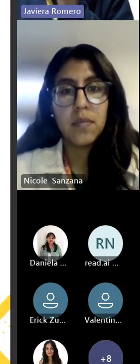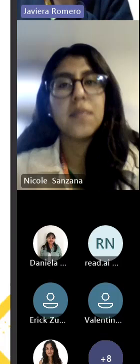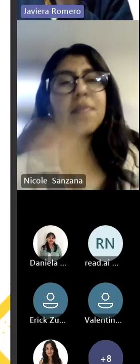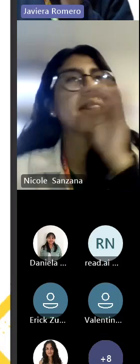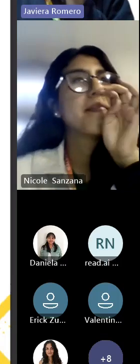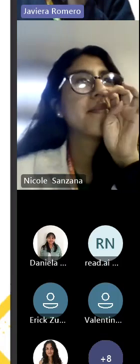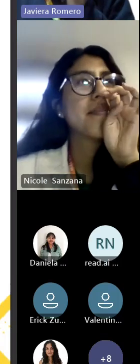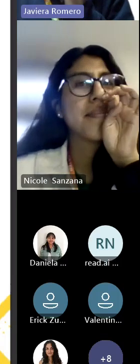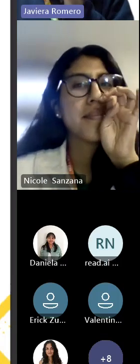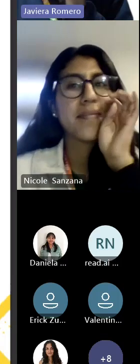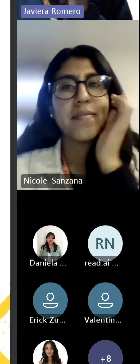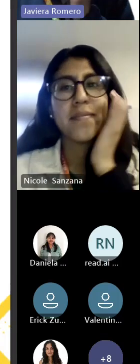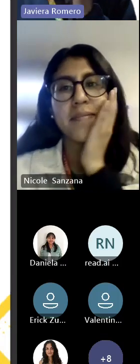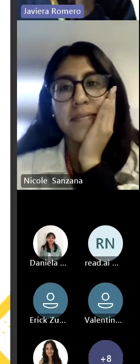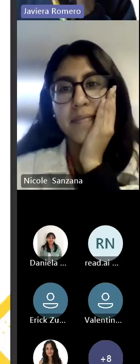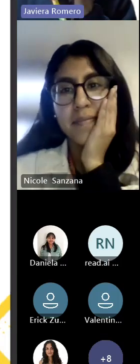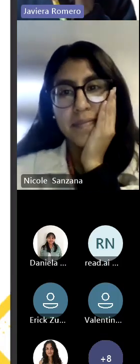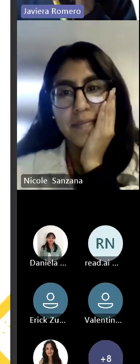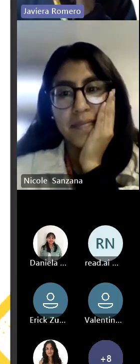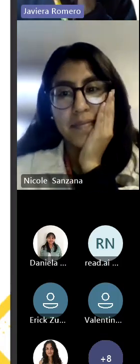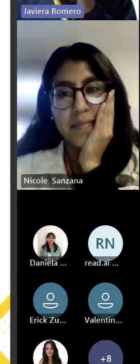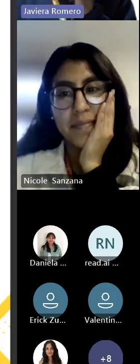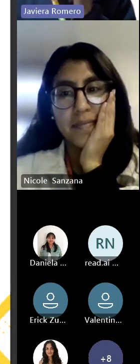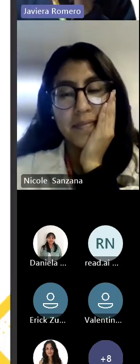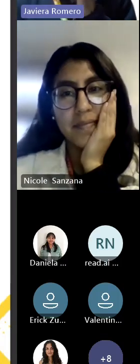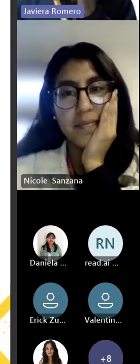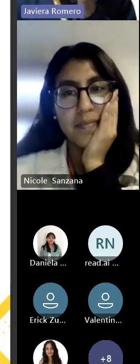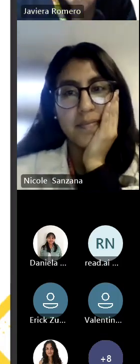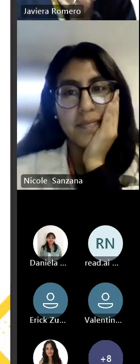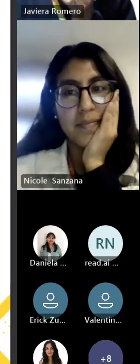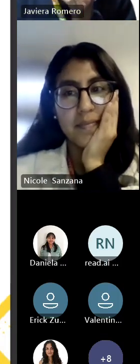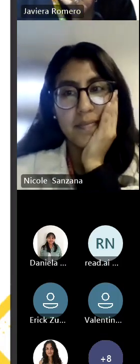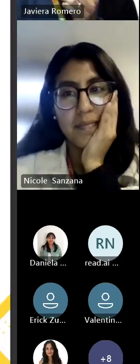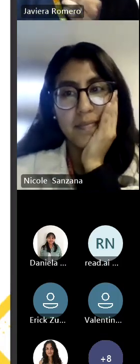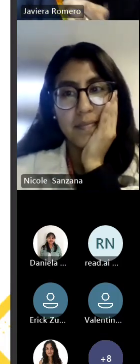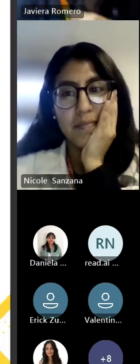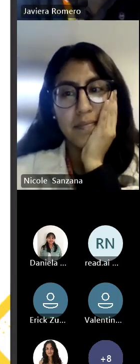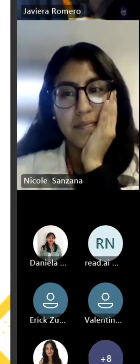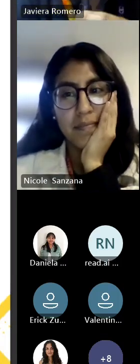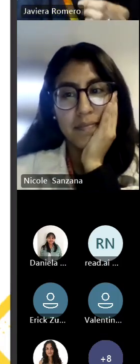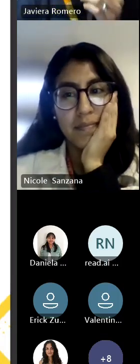Todas las preguntas son importantes. Así que, adelante.